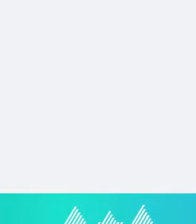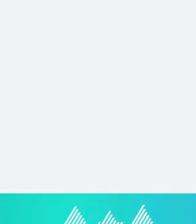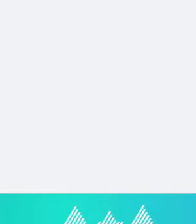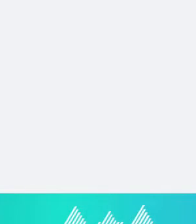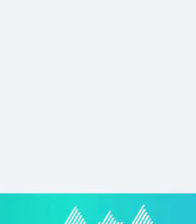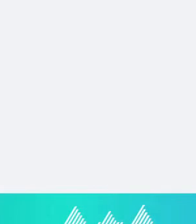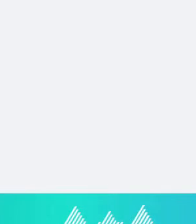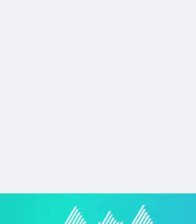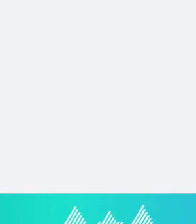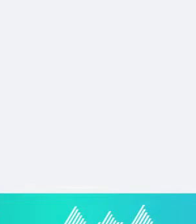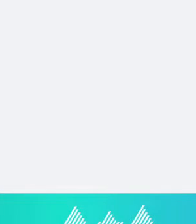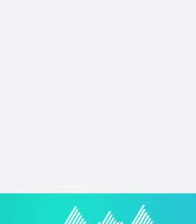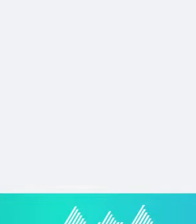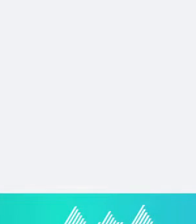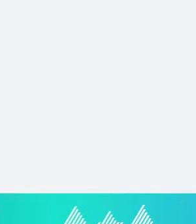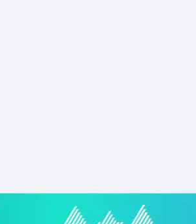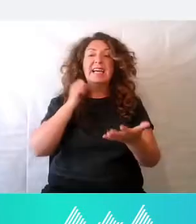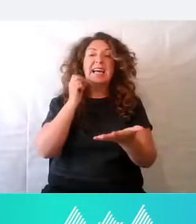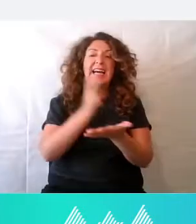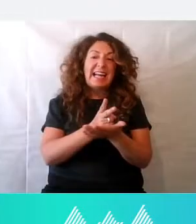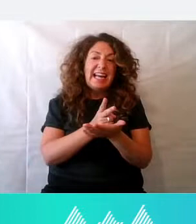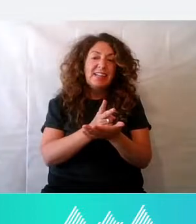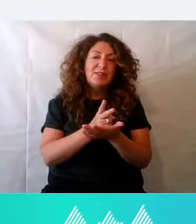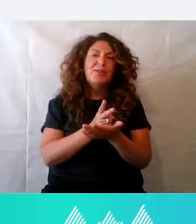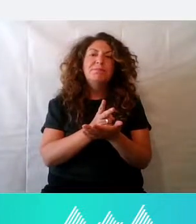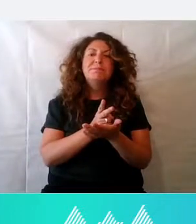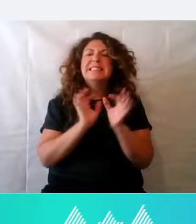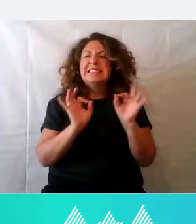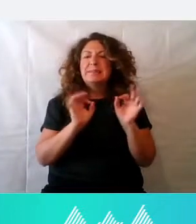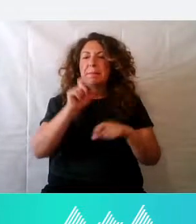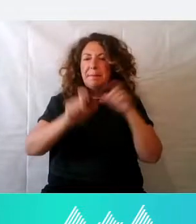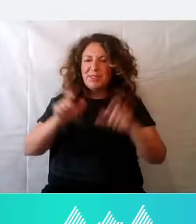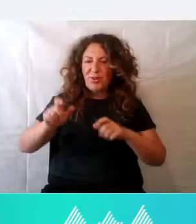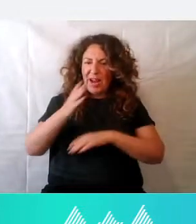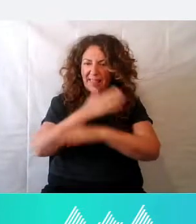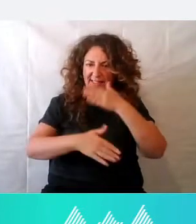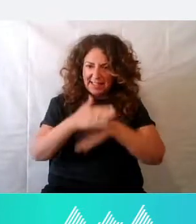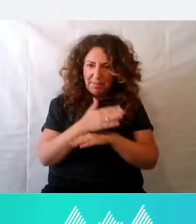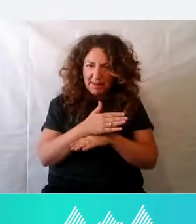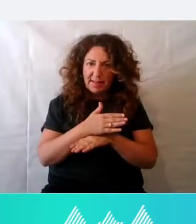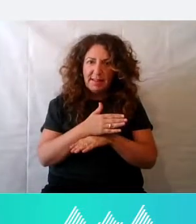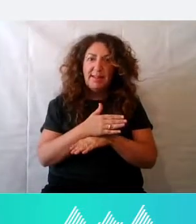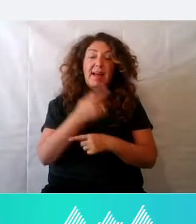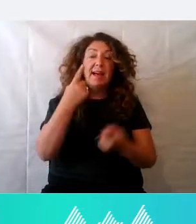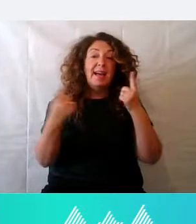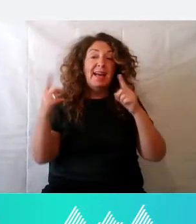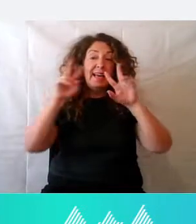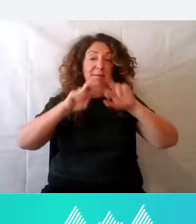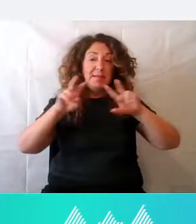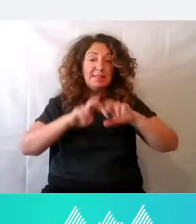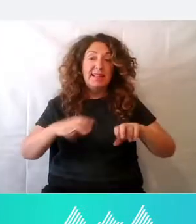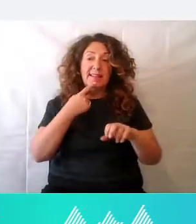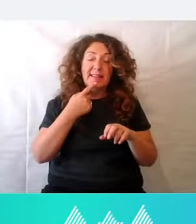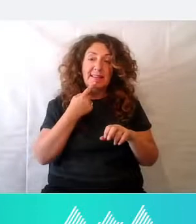especialmente grande para personas con discapacidad hay algunos estudios que ya hablan de que durante la